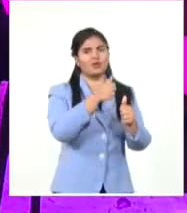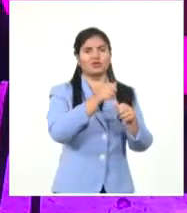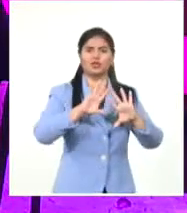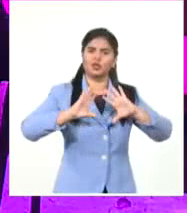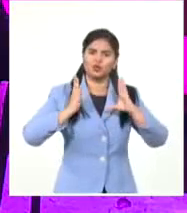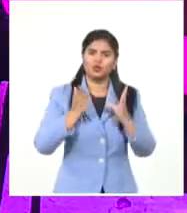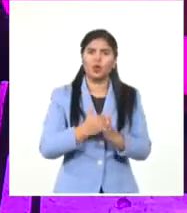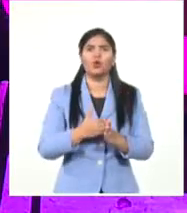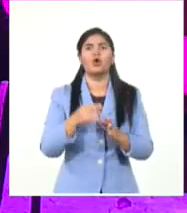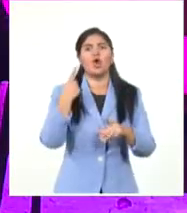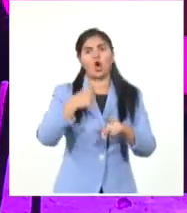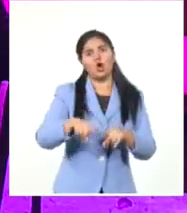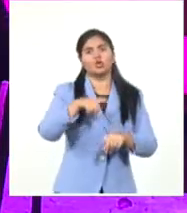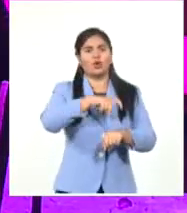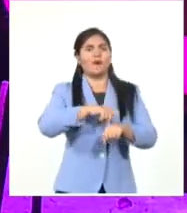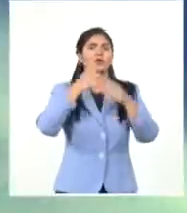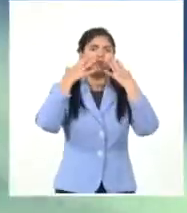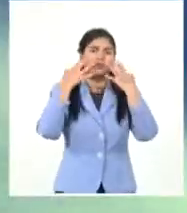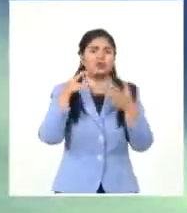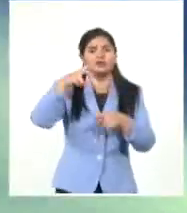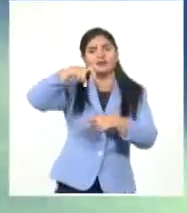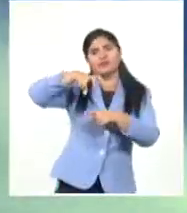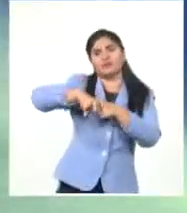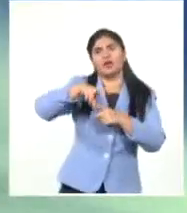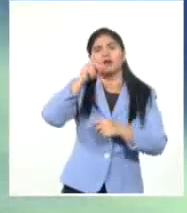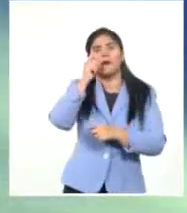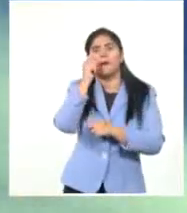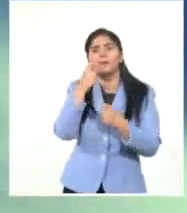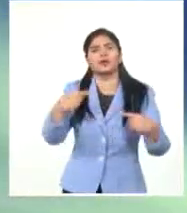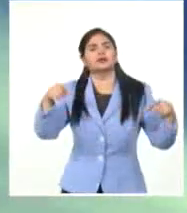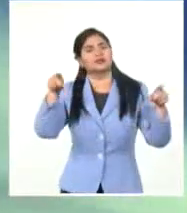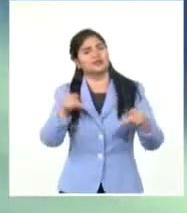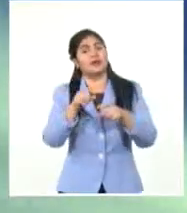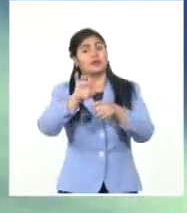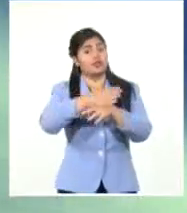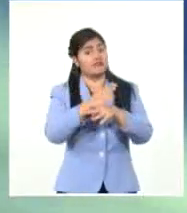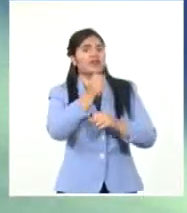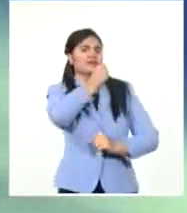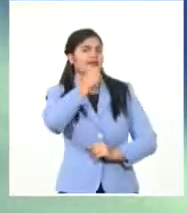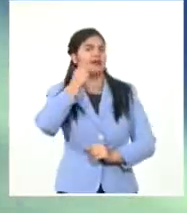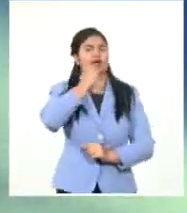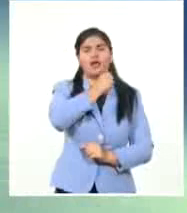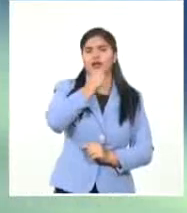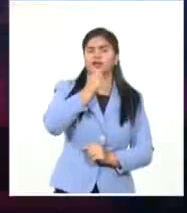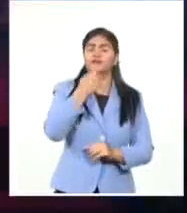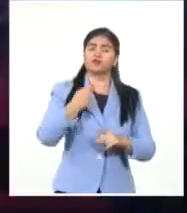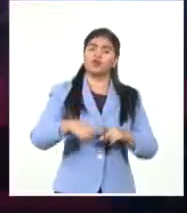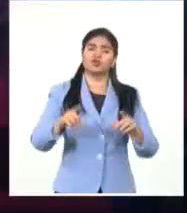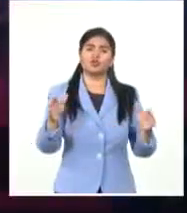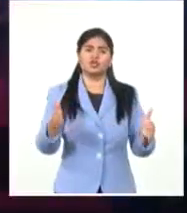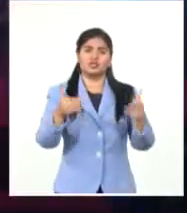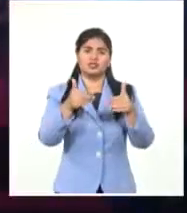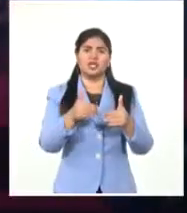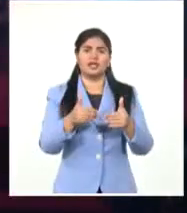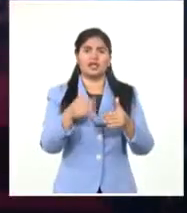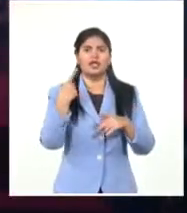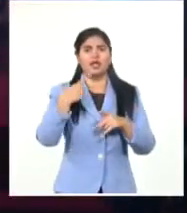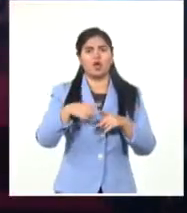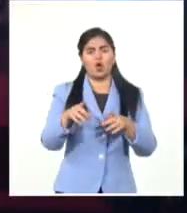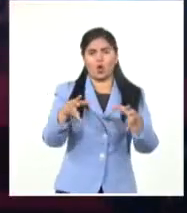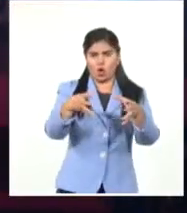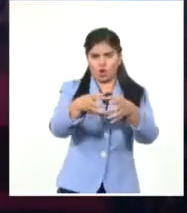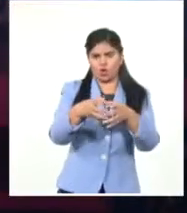musical, conformada entre otros artistas por Gerardo Alfonso, Luis Paz Esquivel, Papillo y el cierre con Yuli y Habana